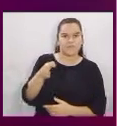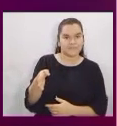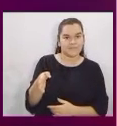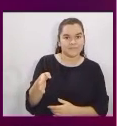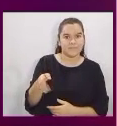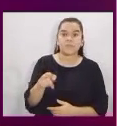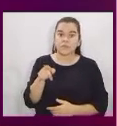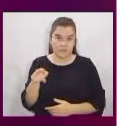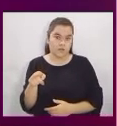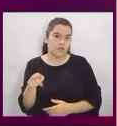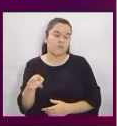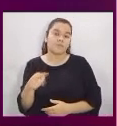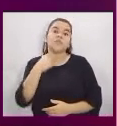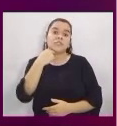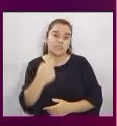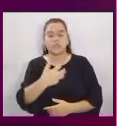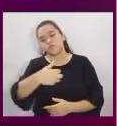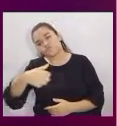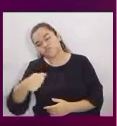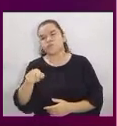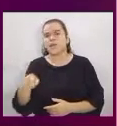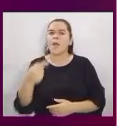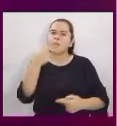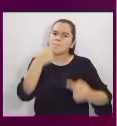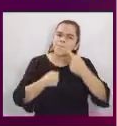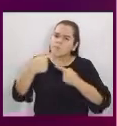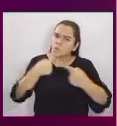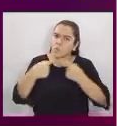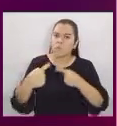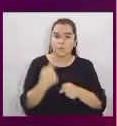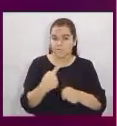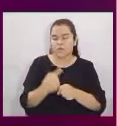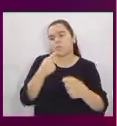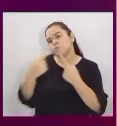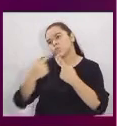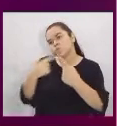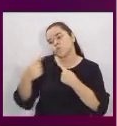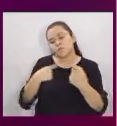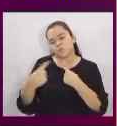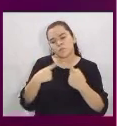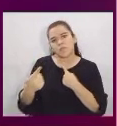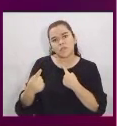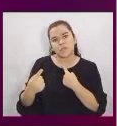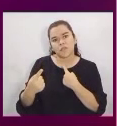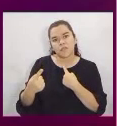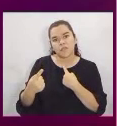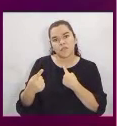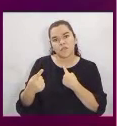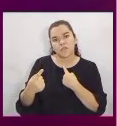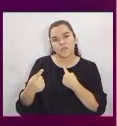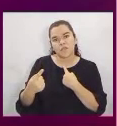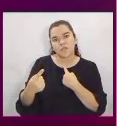la cosa. Él nos hizo, por supuesto, fuimos con Alain, nos hizo las preguntas pertinentes, y después de